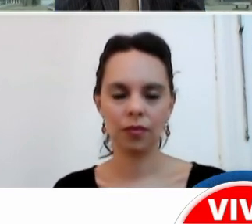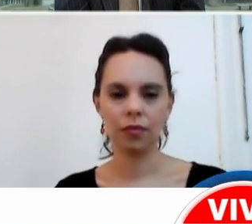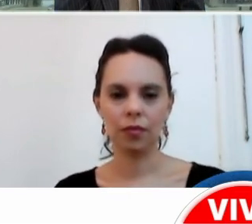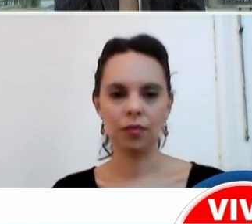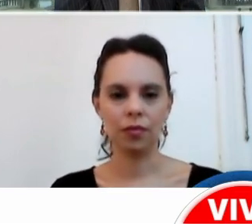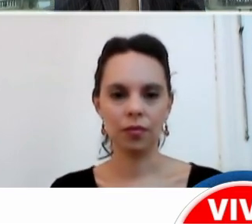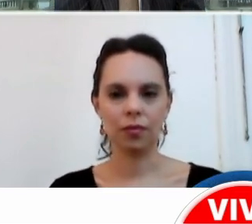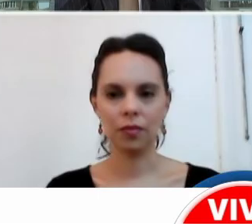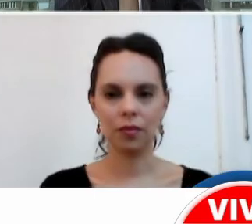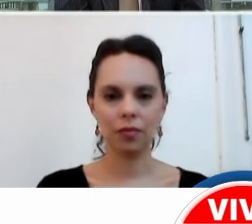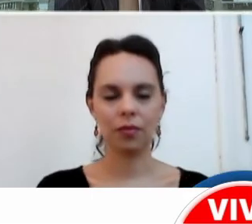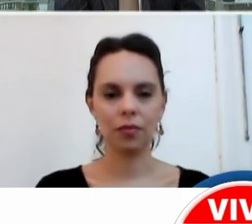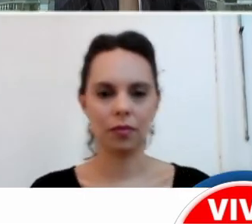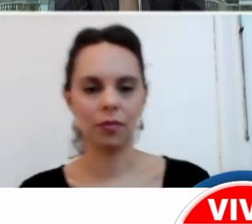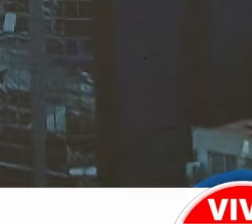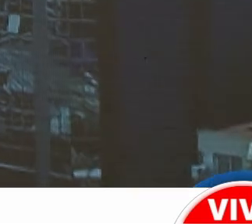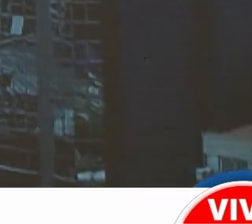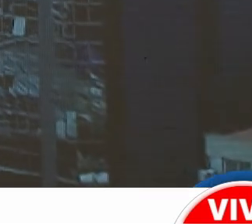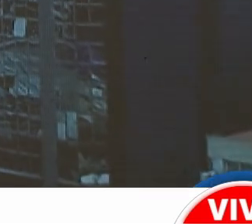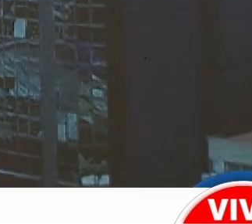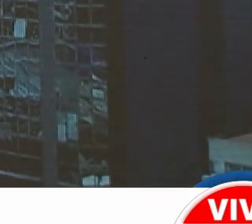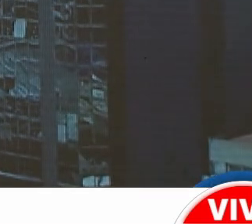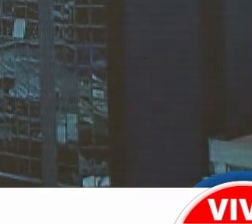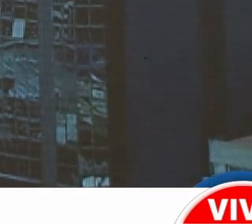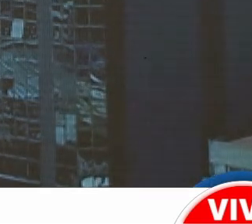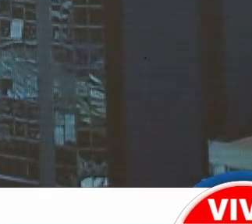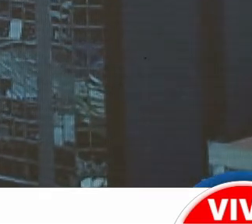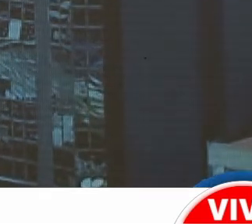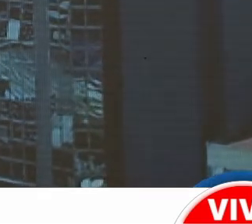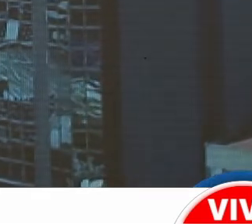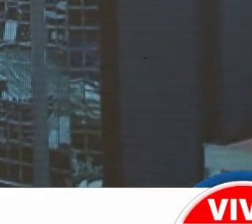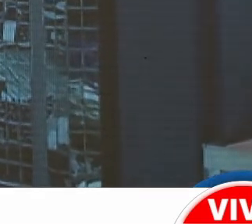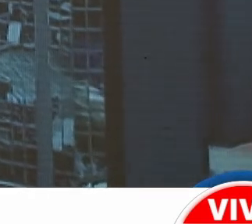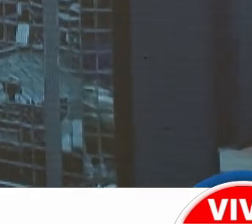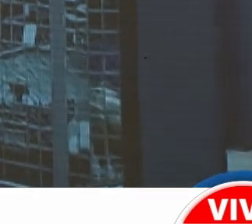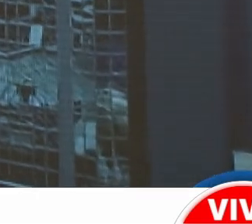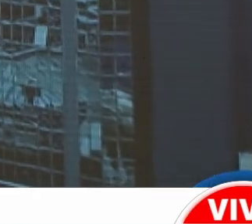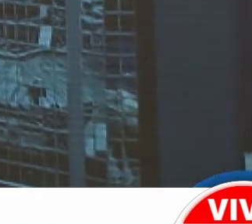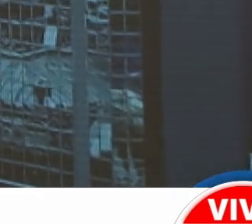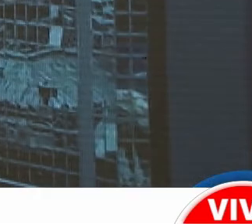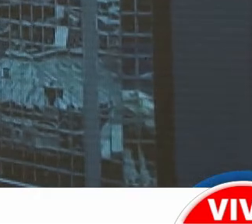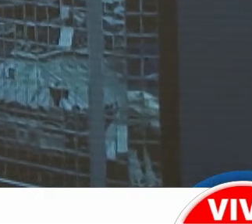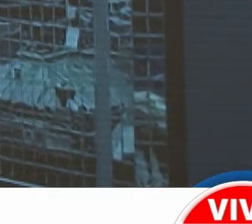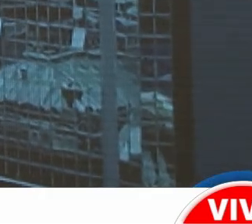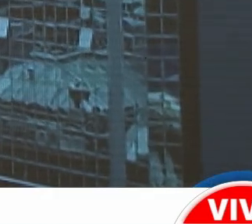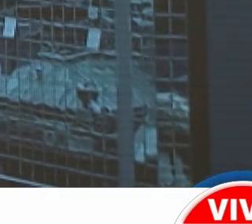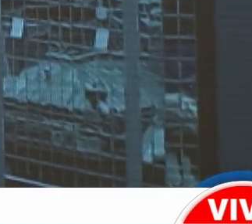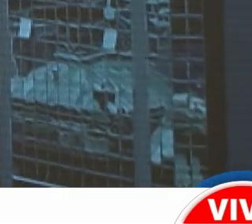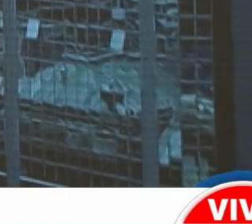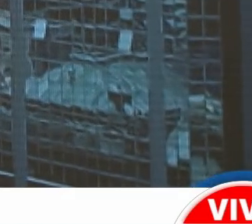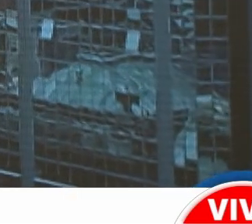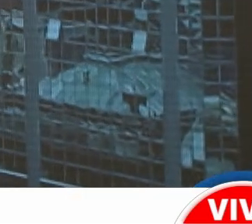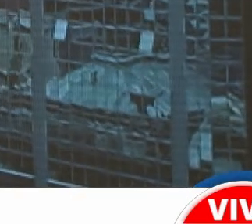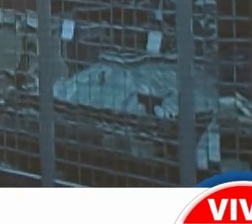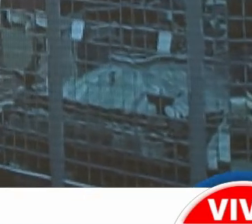una trayectoria mediática, sí, importante, que tienen que hablar y que se tienen que hacer ver y se tienen que... Y eso va a ocurrir. Y